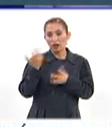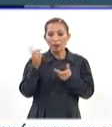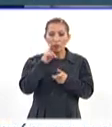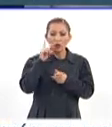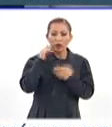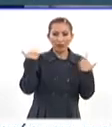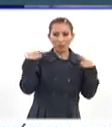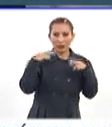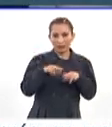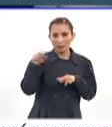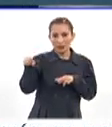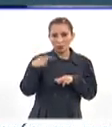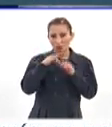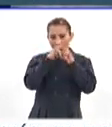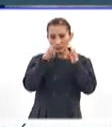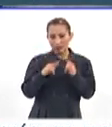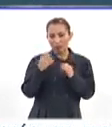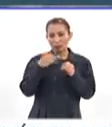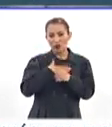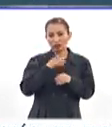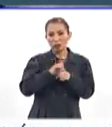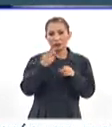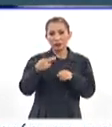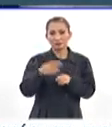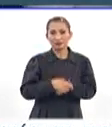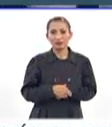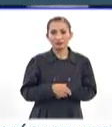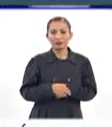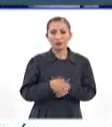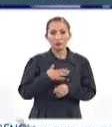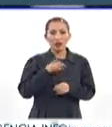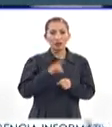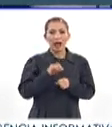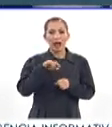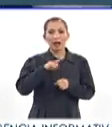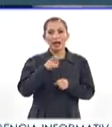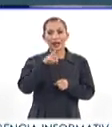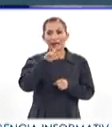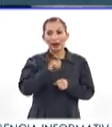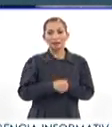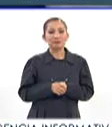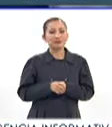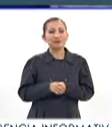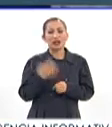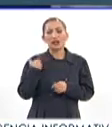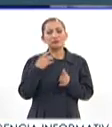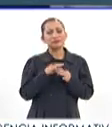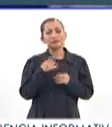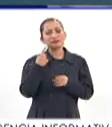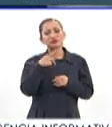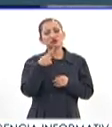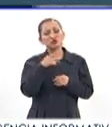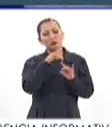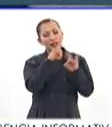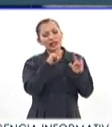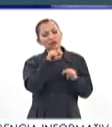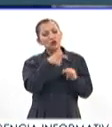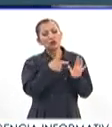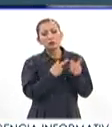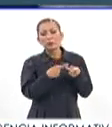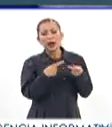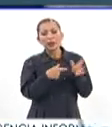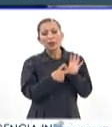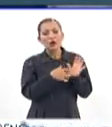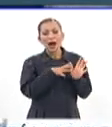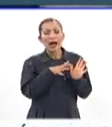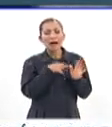una de las representantes de estos stands. Muy buenos días, ¿cómo te llamas? ¿Qué tal? Buenos días, Angélica. Platícanos un poco de tu stand, qué es lo que están